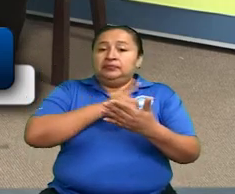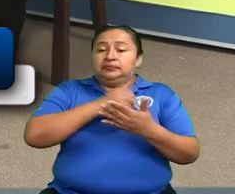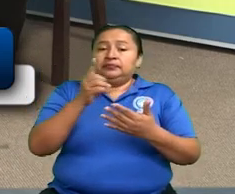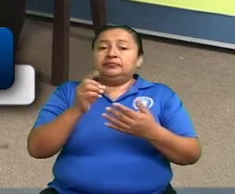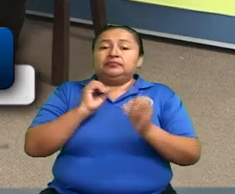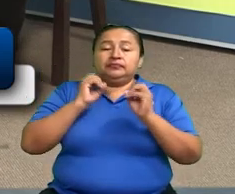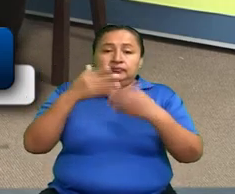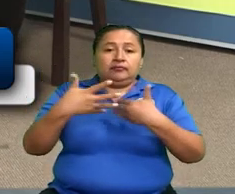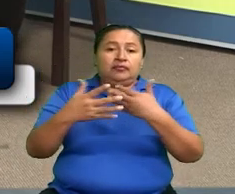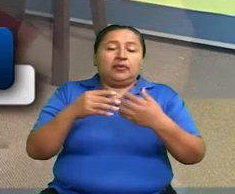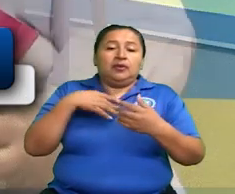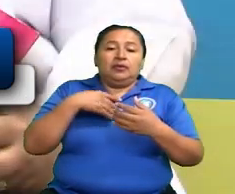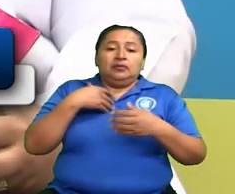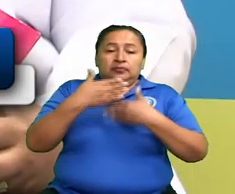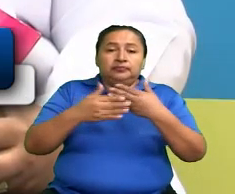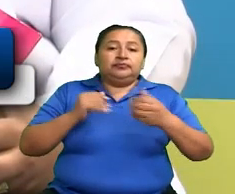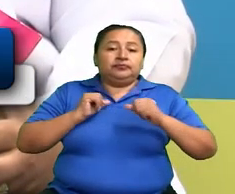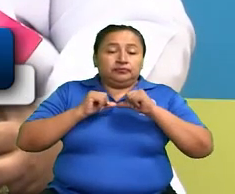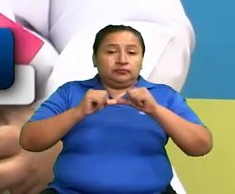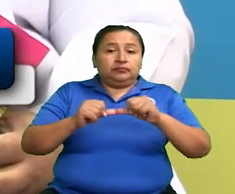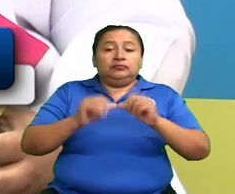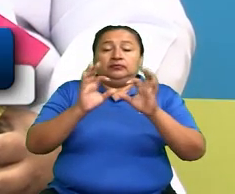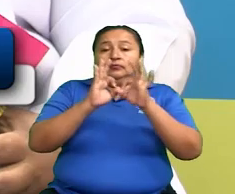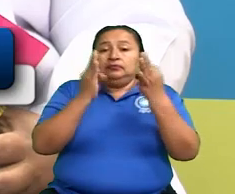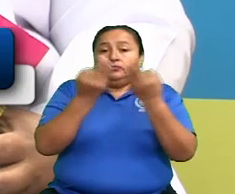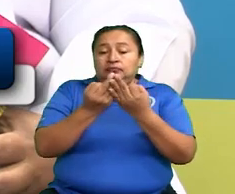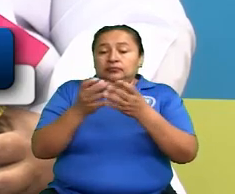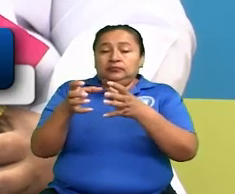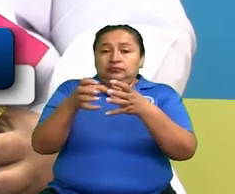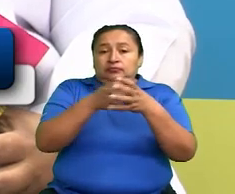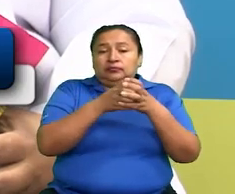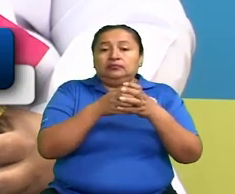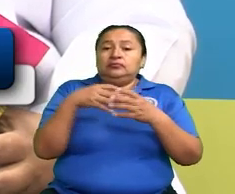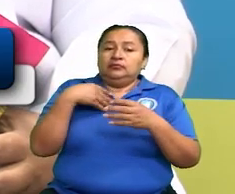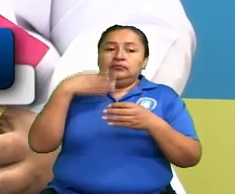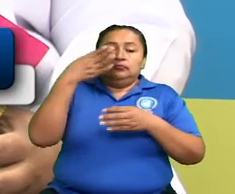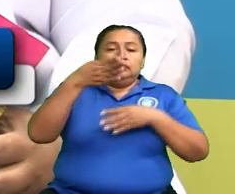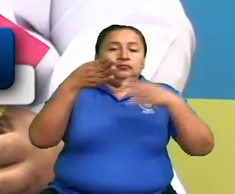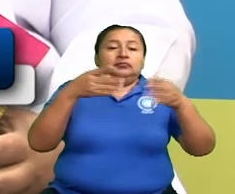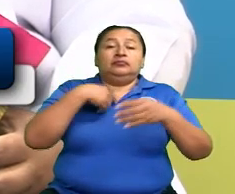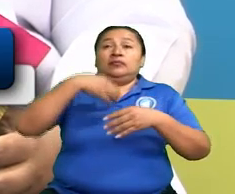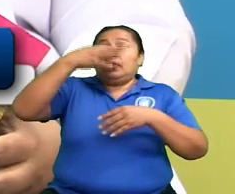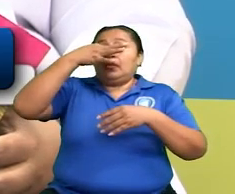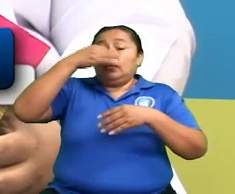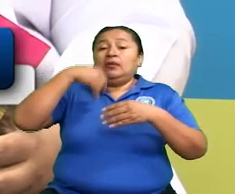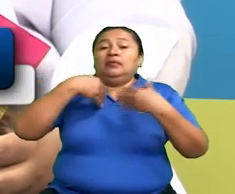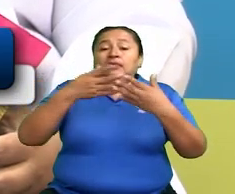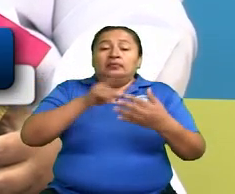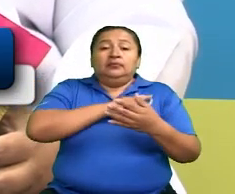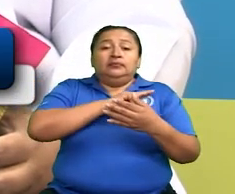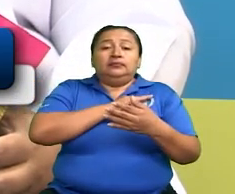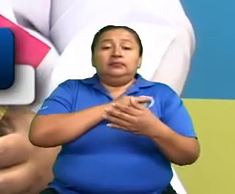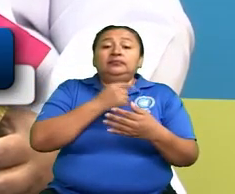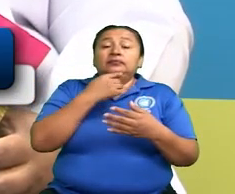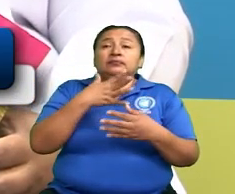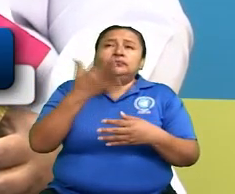Y a que la familia, la comunidad acude a nuestras unidades de salud, ya que